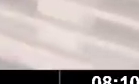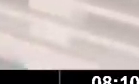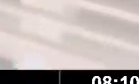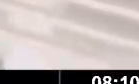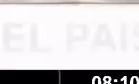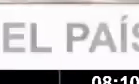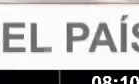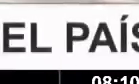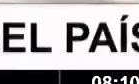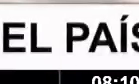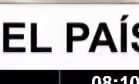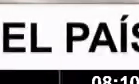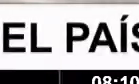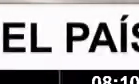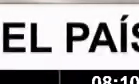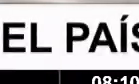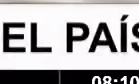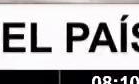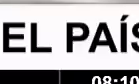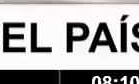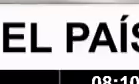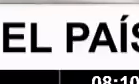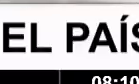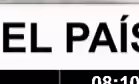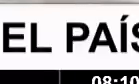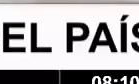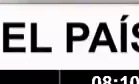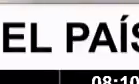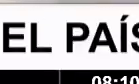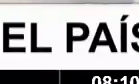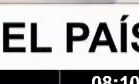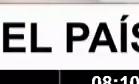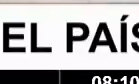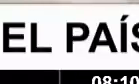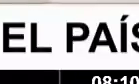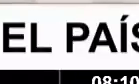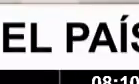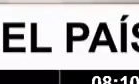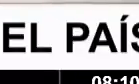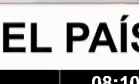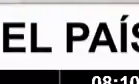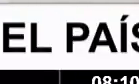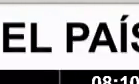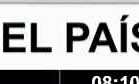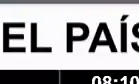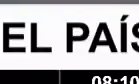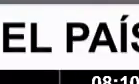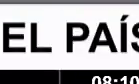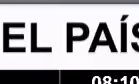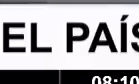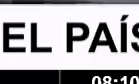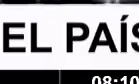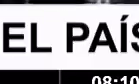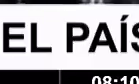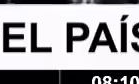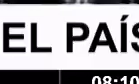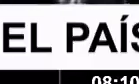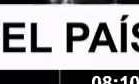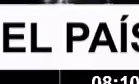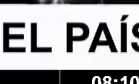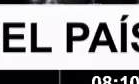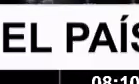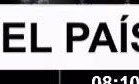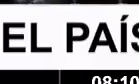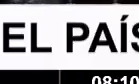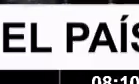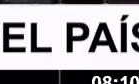problemática que tenemos acá en San Antonio en cuanto a la habilitación del hospital y en cuanto a la problemática de salud. No tenemos todas las especialidades y eso que San